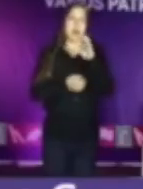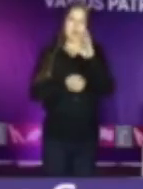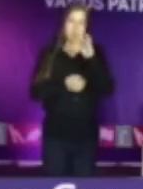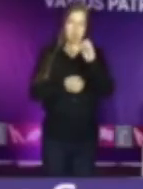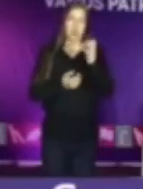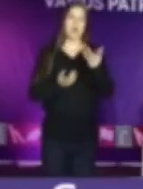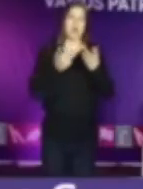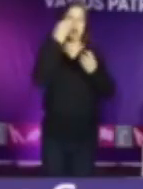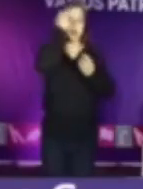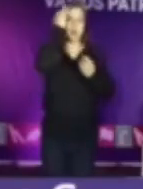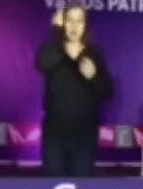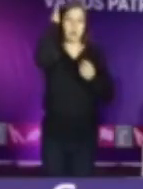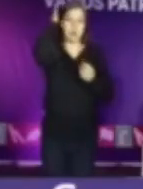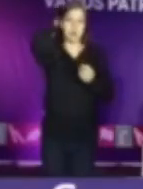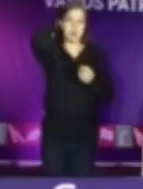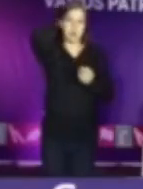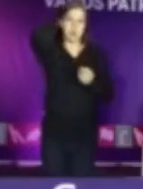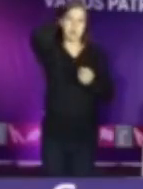esta gente...